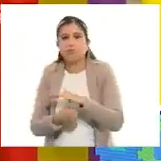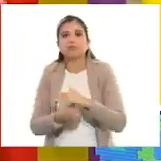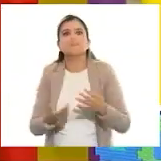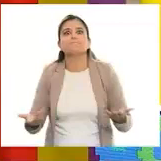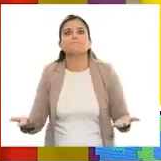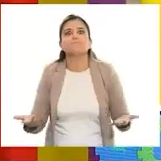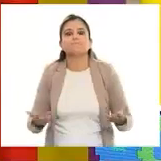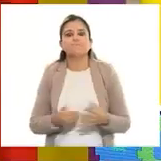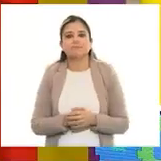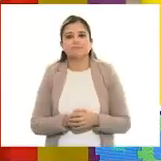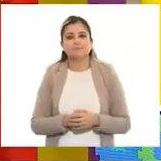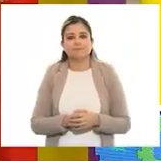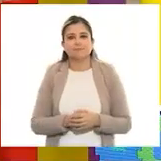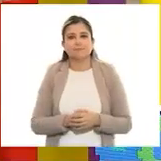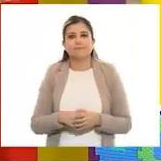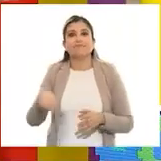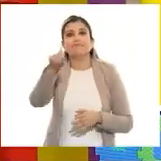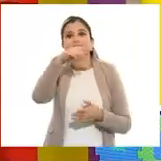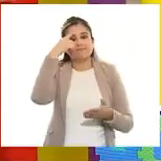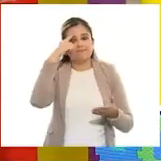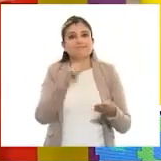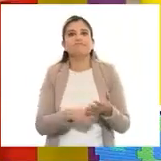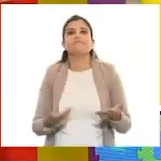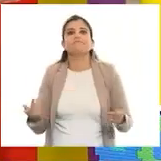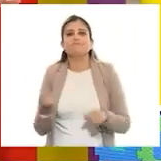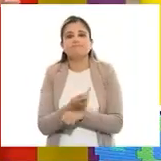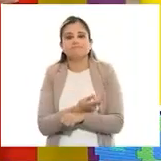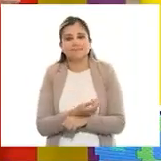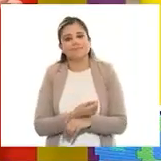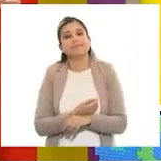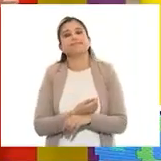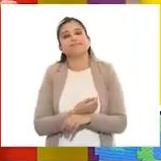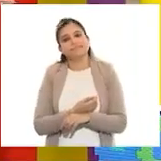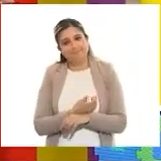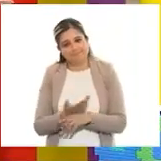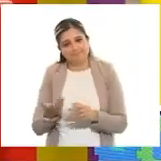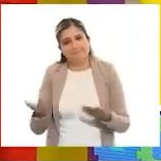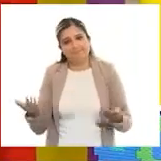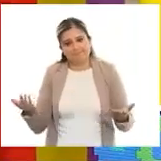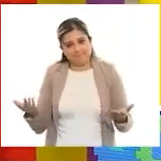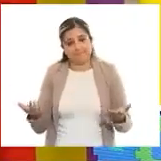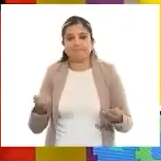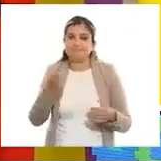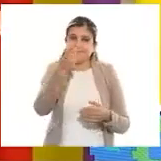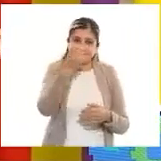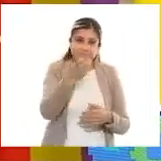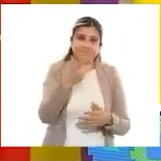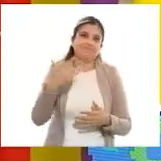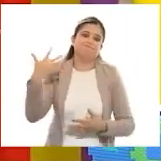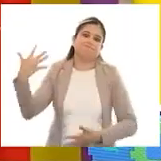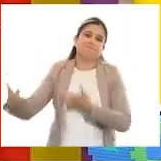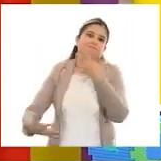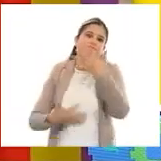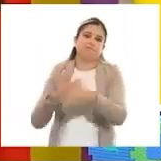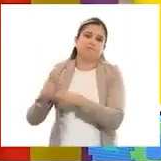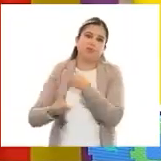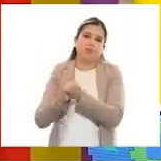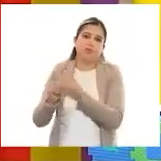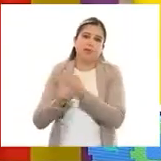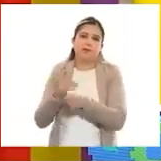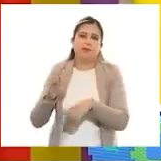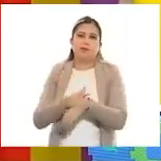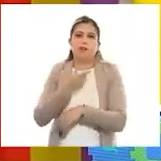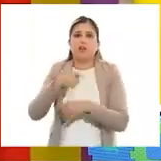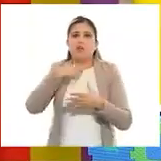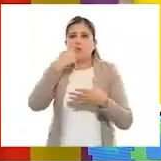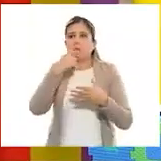toca? ¿Qué creen que sea? Ajá, sí. Sí, se va a hacer un desorden, porque entonces cada uno